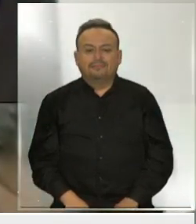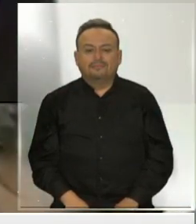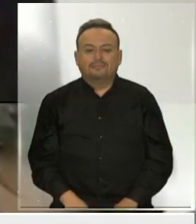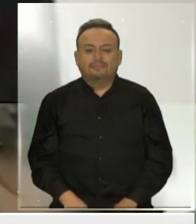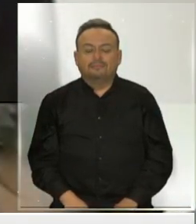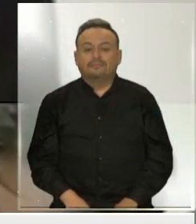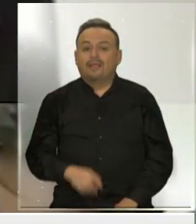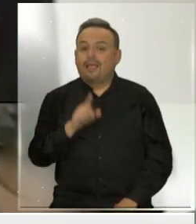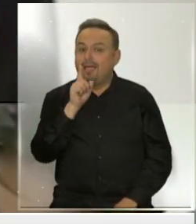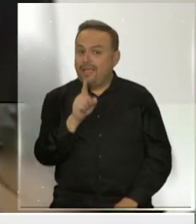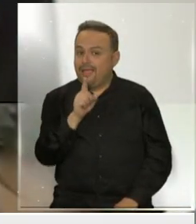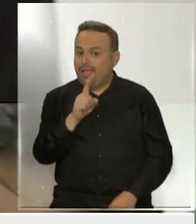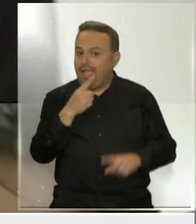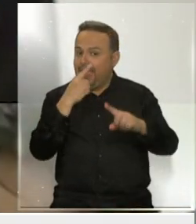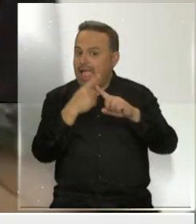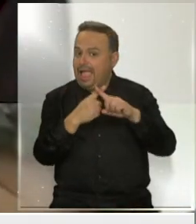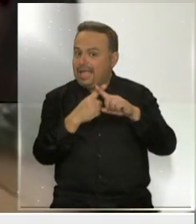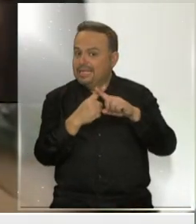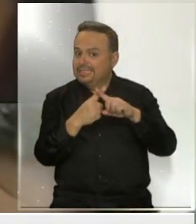¡Ajá! ¡Una X!